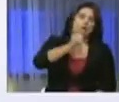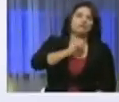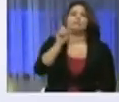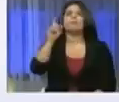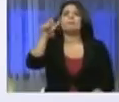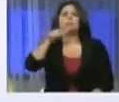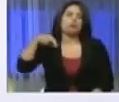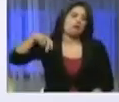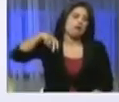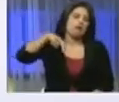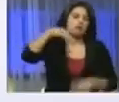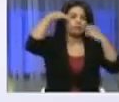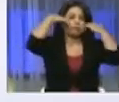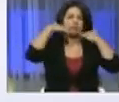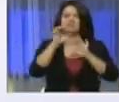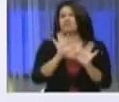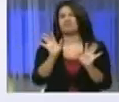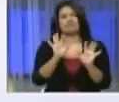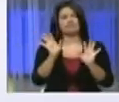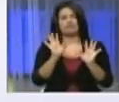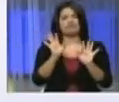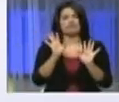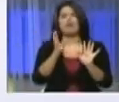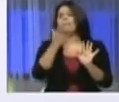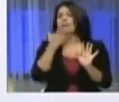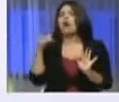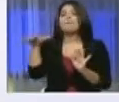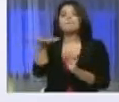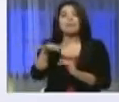no. Desde una plaza de San Antonio,